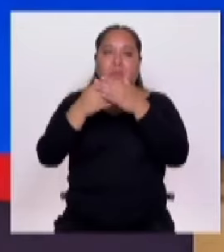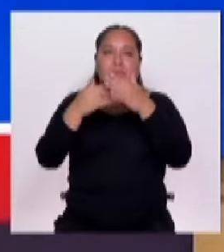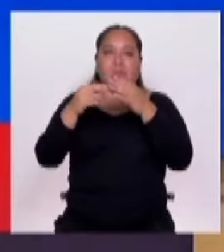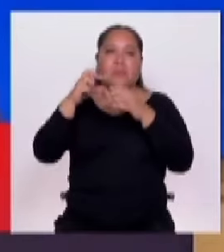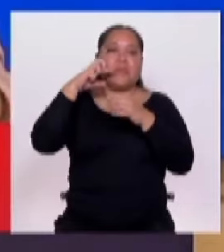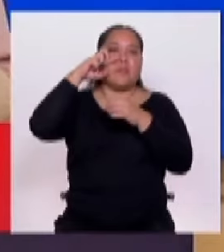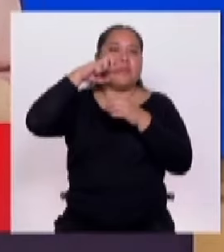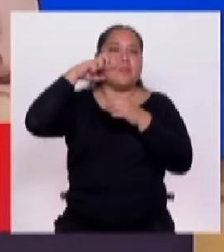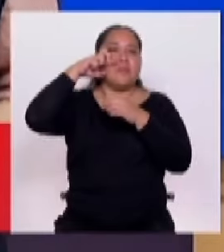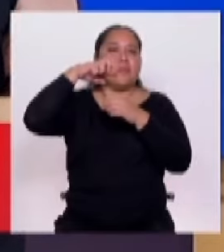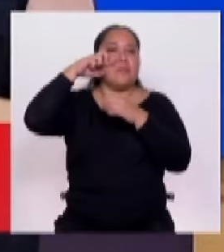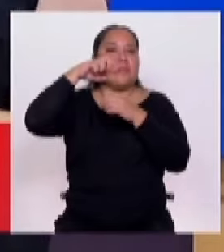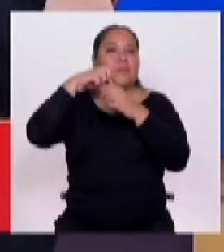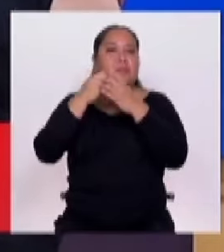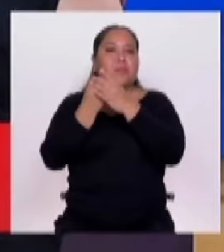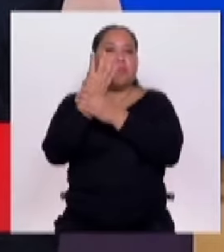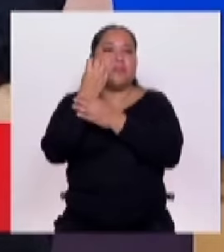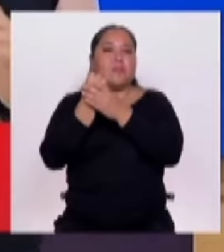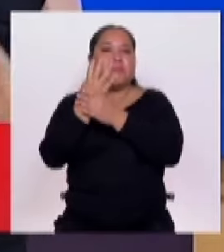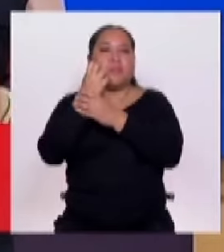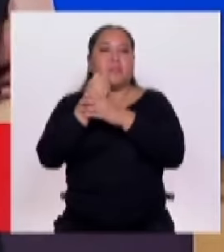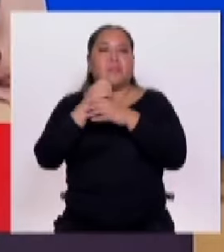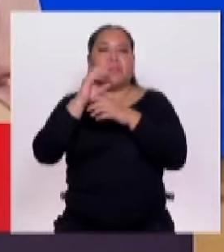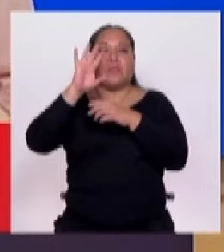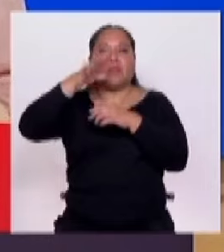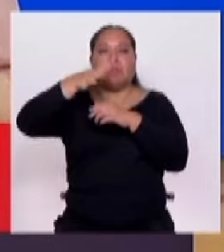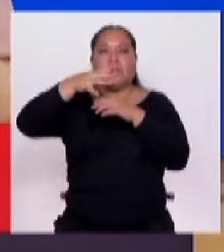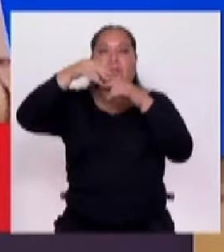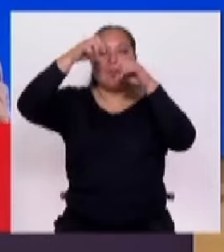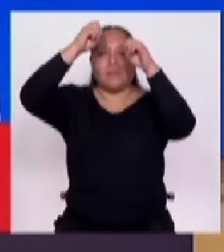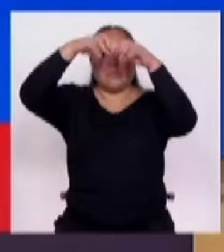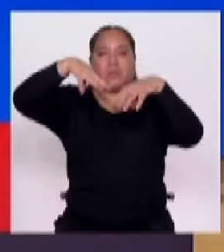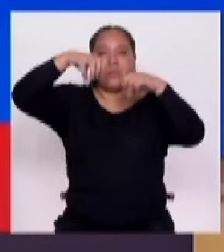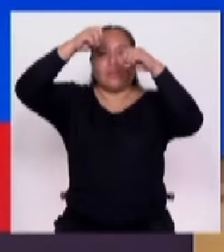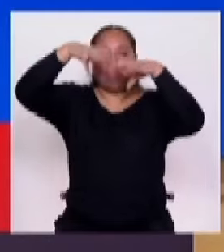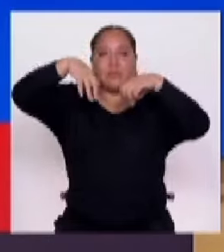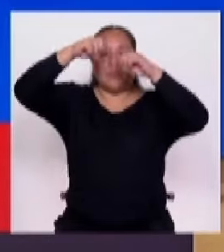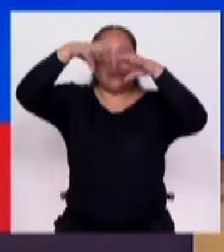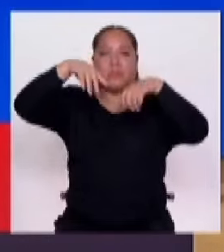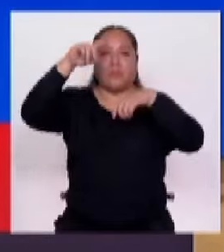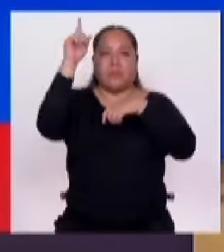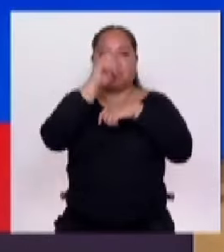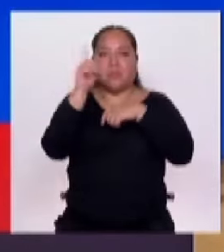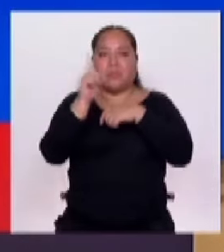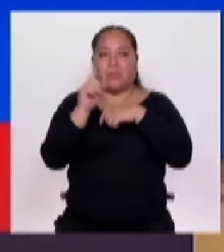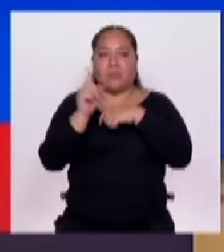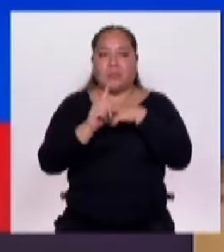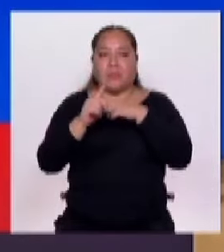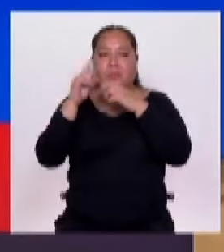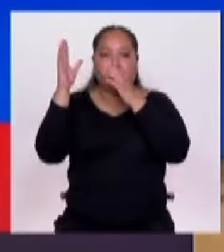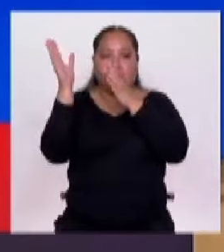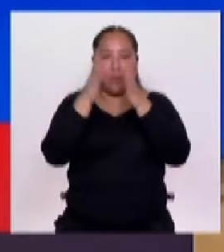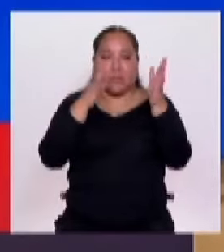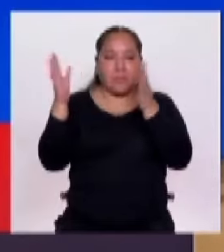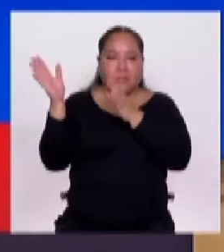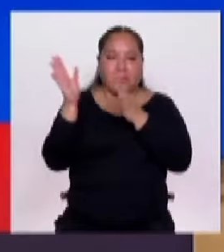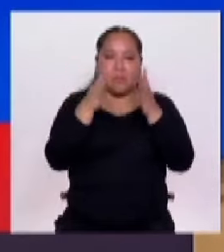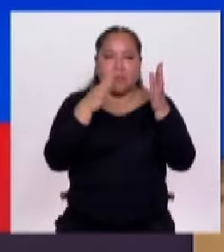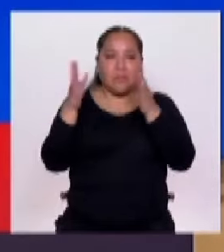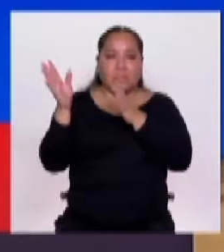ipa estas lluvias son de moderada a fuerte intensidad y van a estar acompañadas de descargas eléctricas ráfagas de Viento y en las